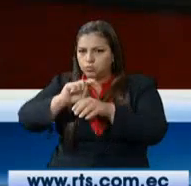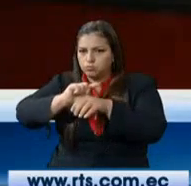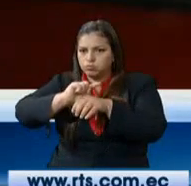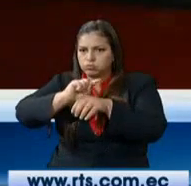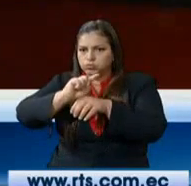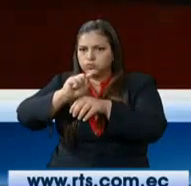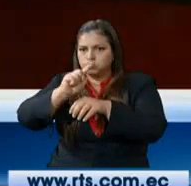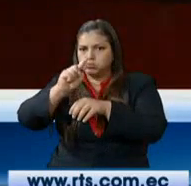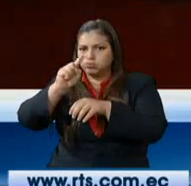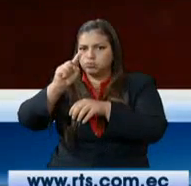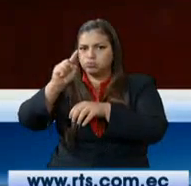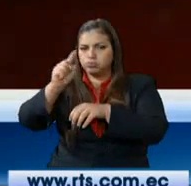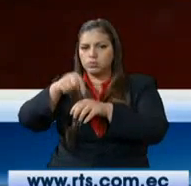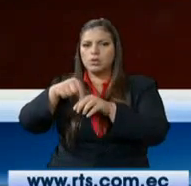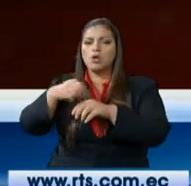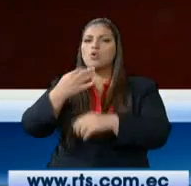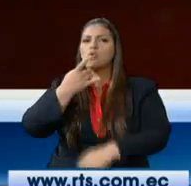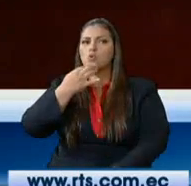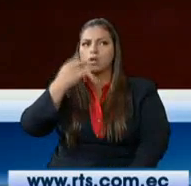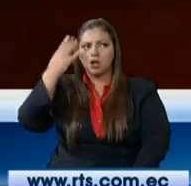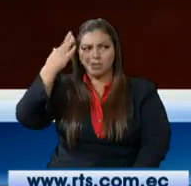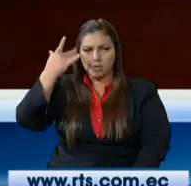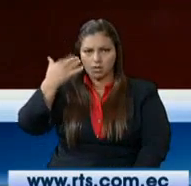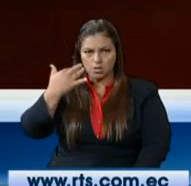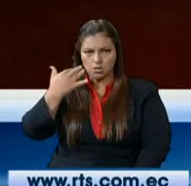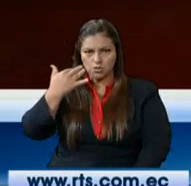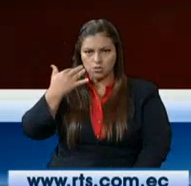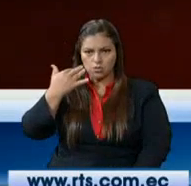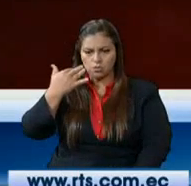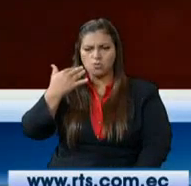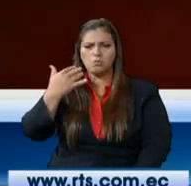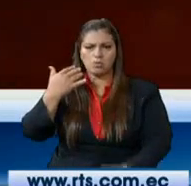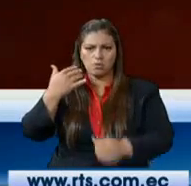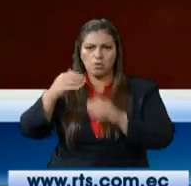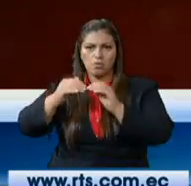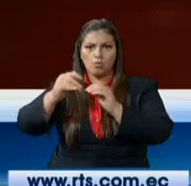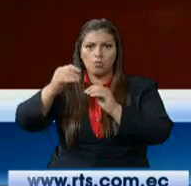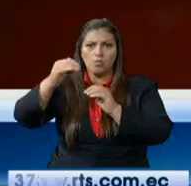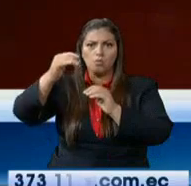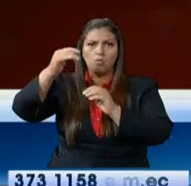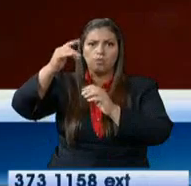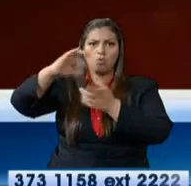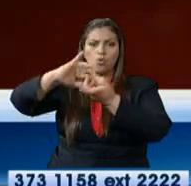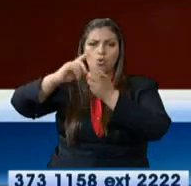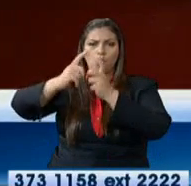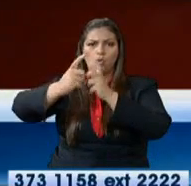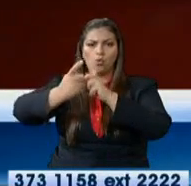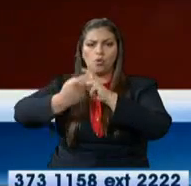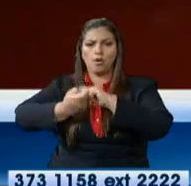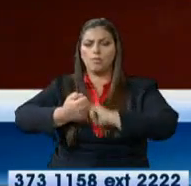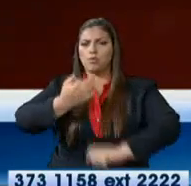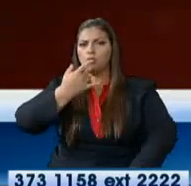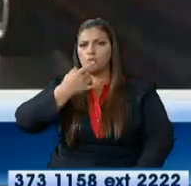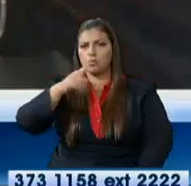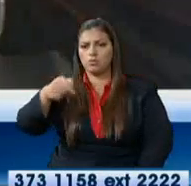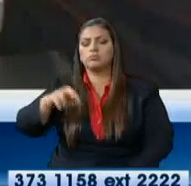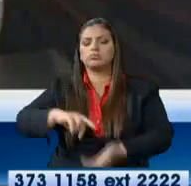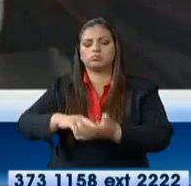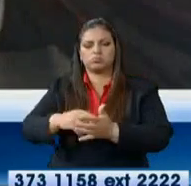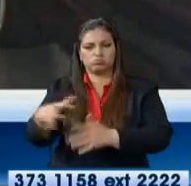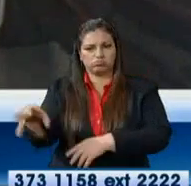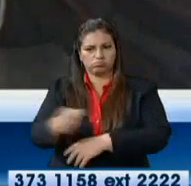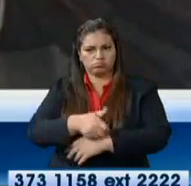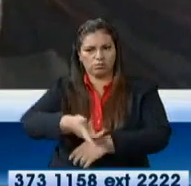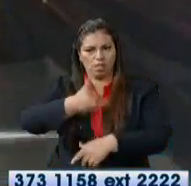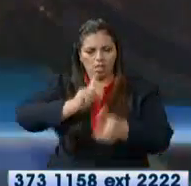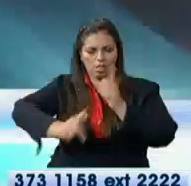de 0.8 para abajo se coloca verde. Una vez que pasa la raya roja, se coloca en color verde todo, que amerita la detención del señor. El sitio elegido